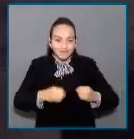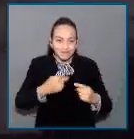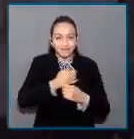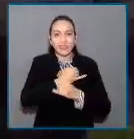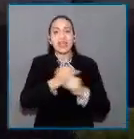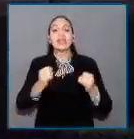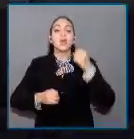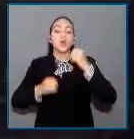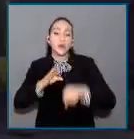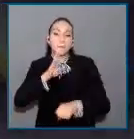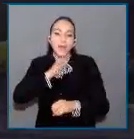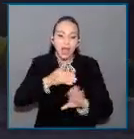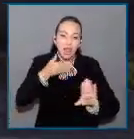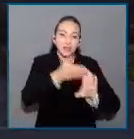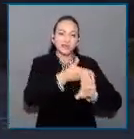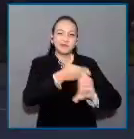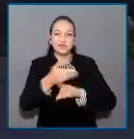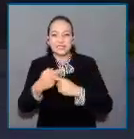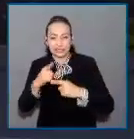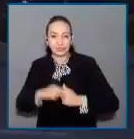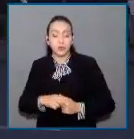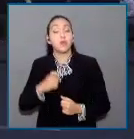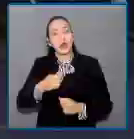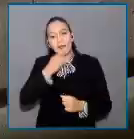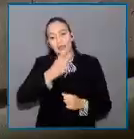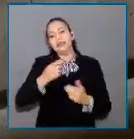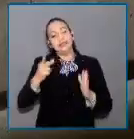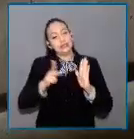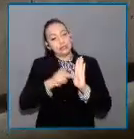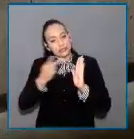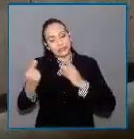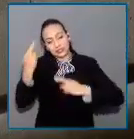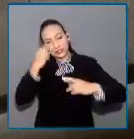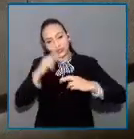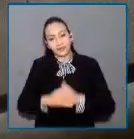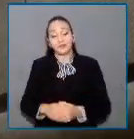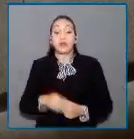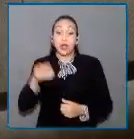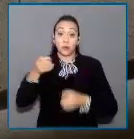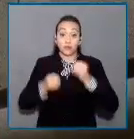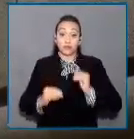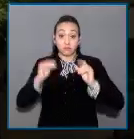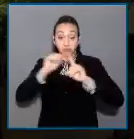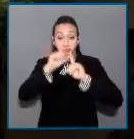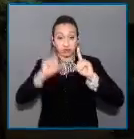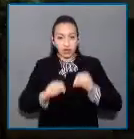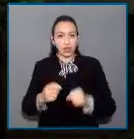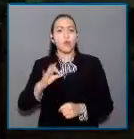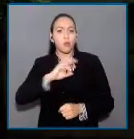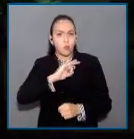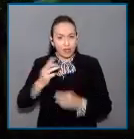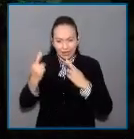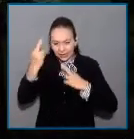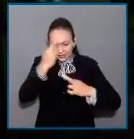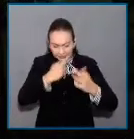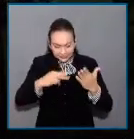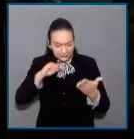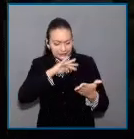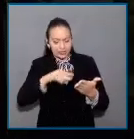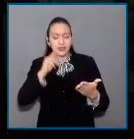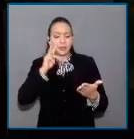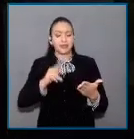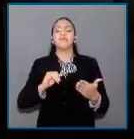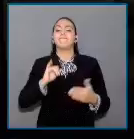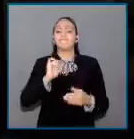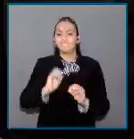justicia. Plantea que la Corte es competente para analizar reformas a la Constitución de forma excepcional cuando resulte claro, directo y evidente que